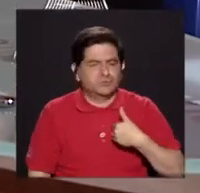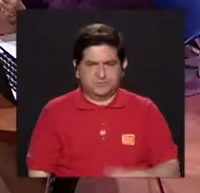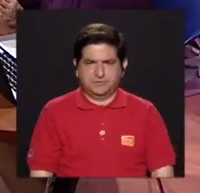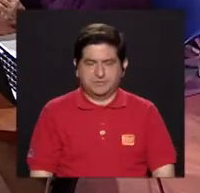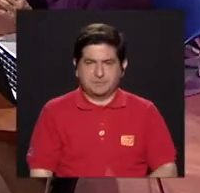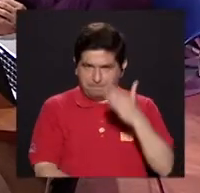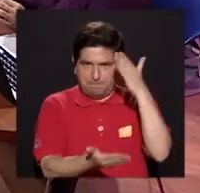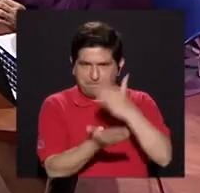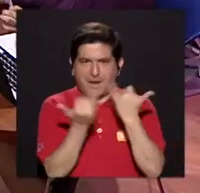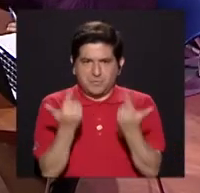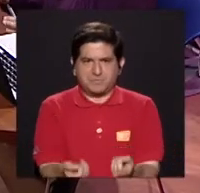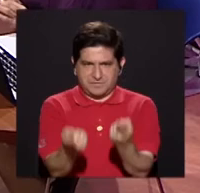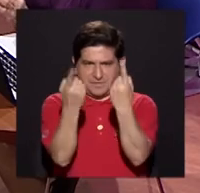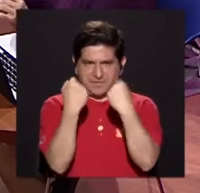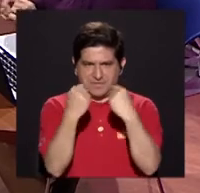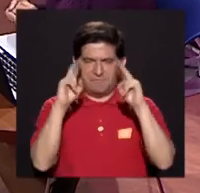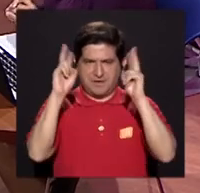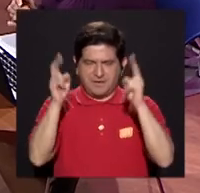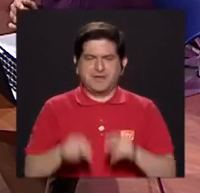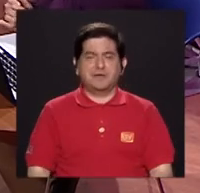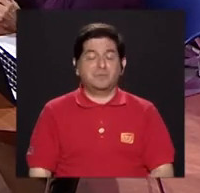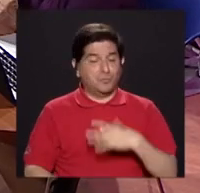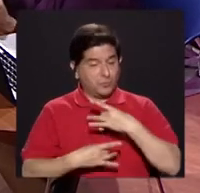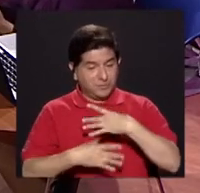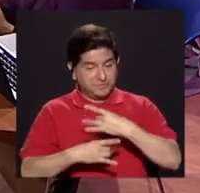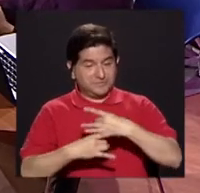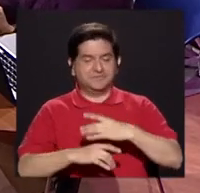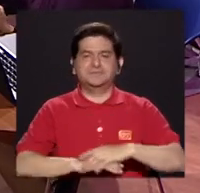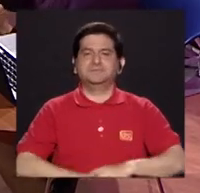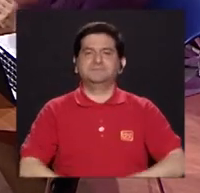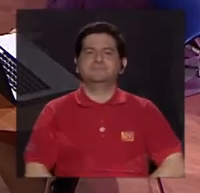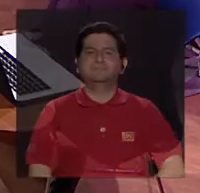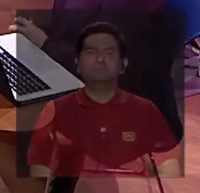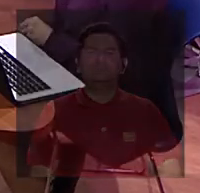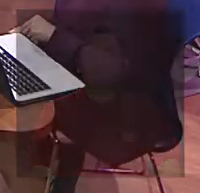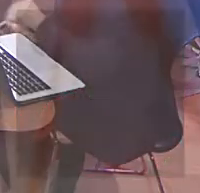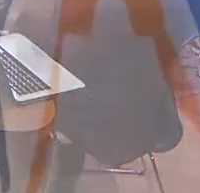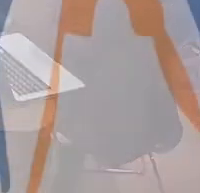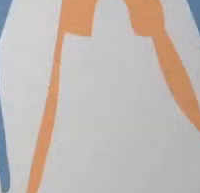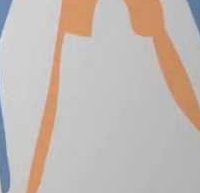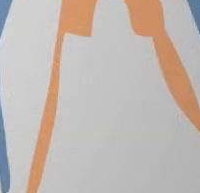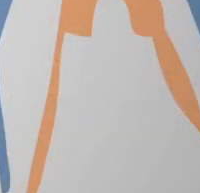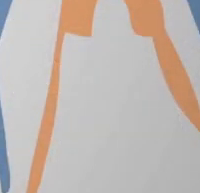a una pausa y regresamos a este tema que está candente.